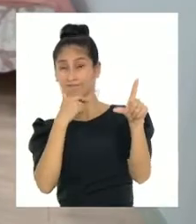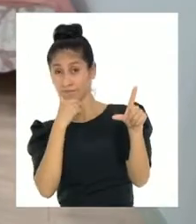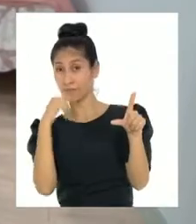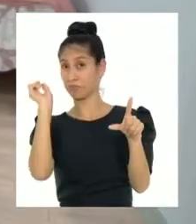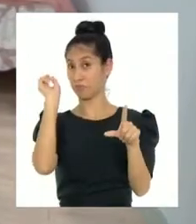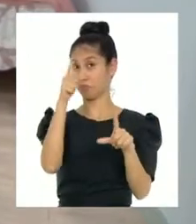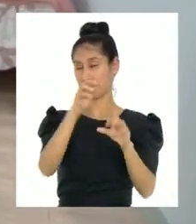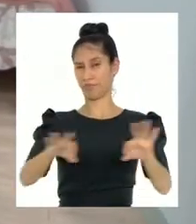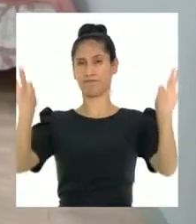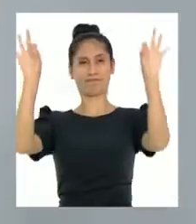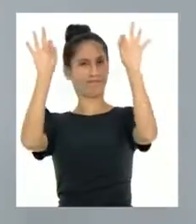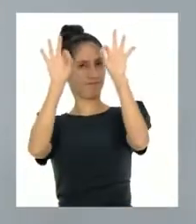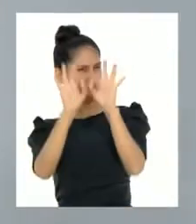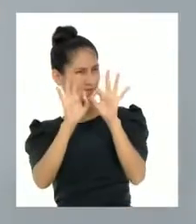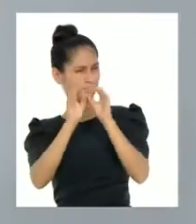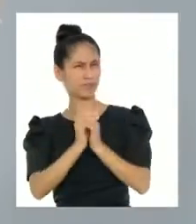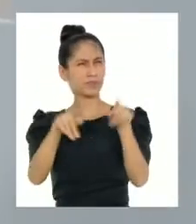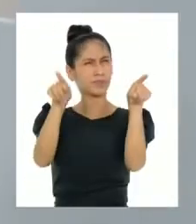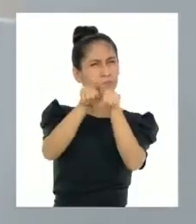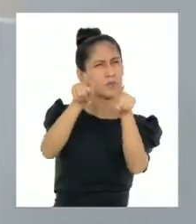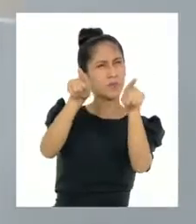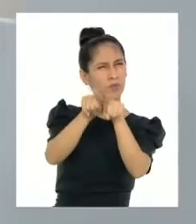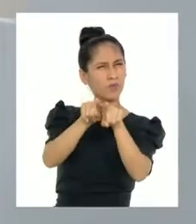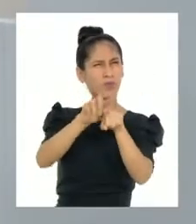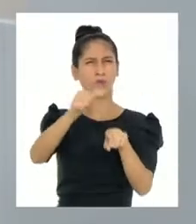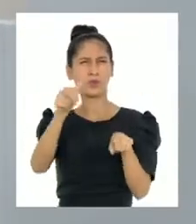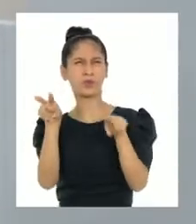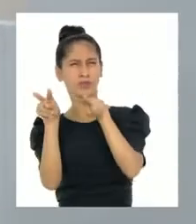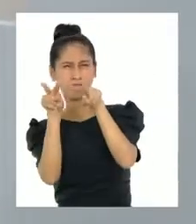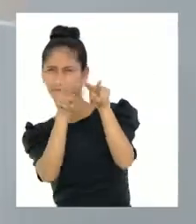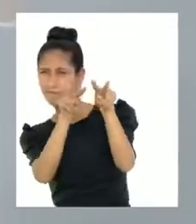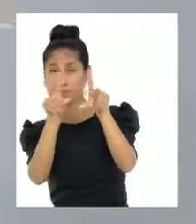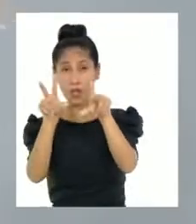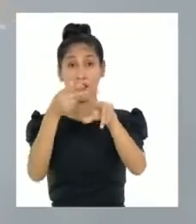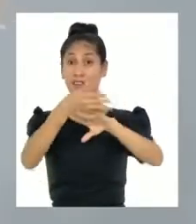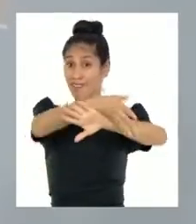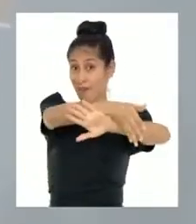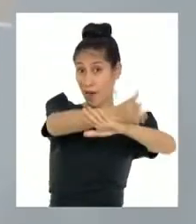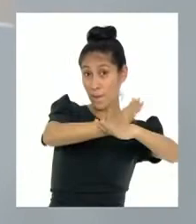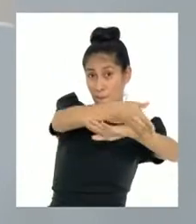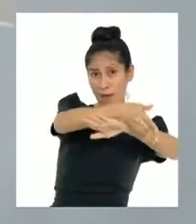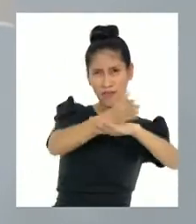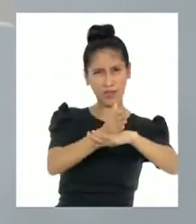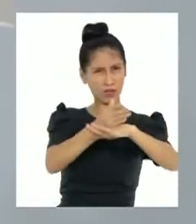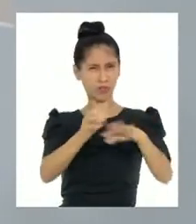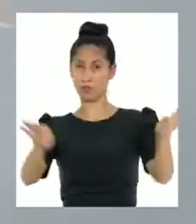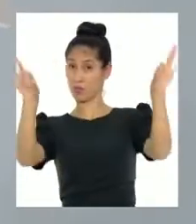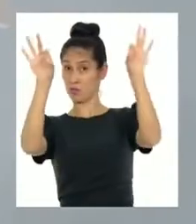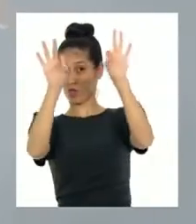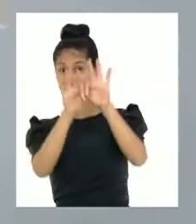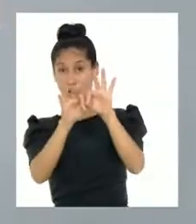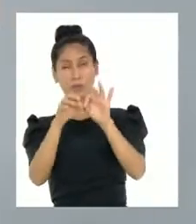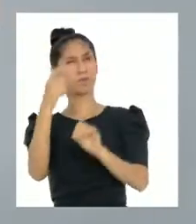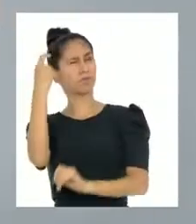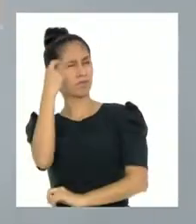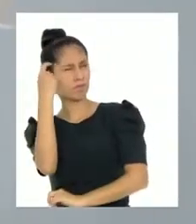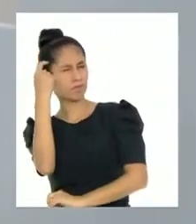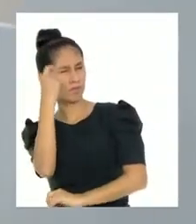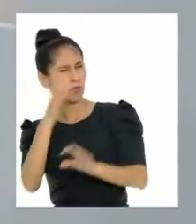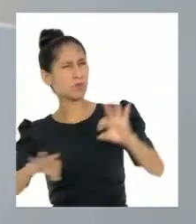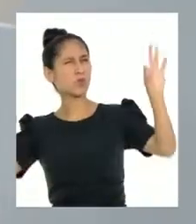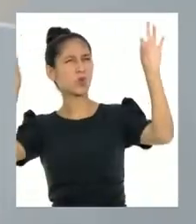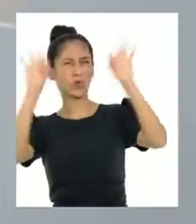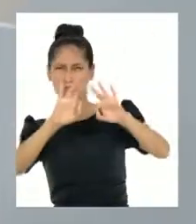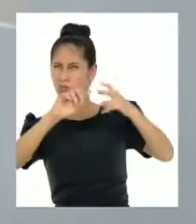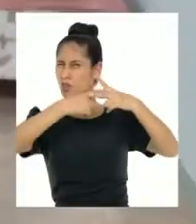es importante. También otros en los que me enseñan sobre madera y se opinaba sobre la importancia de reflexionar sobre el origen